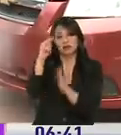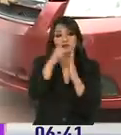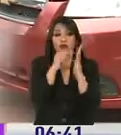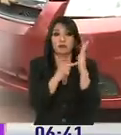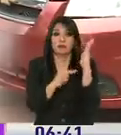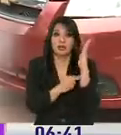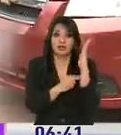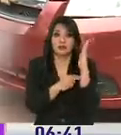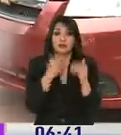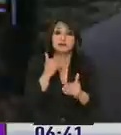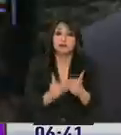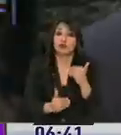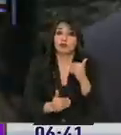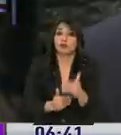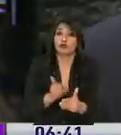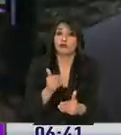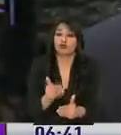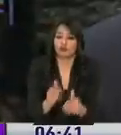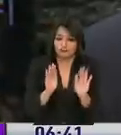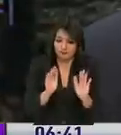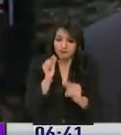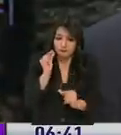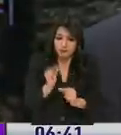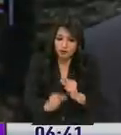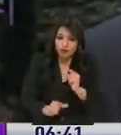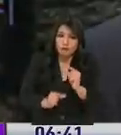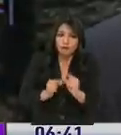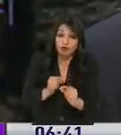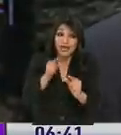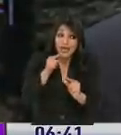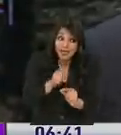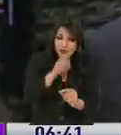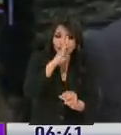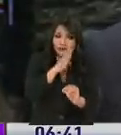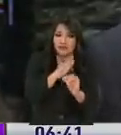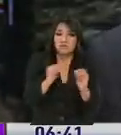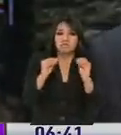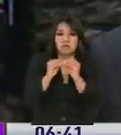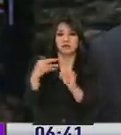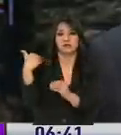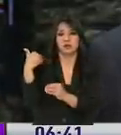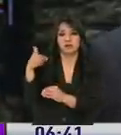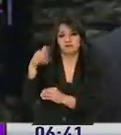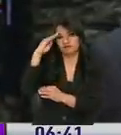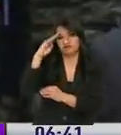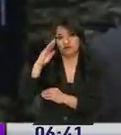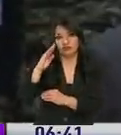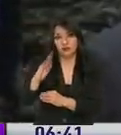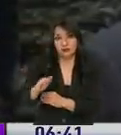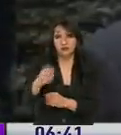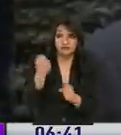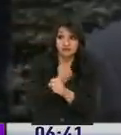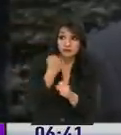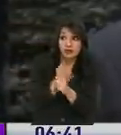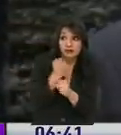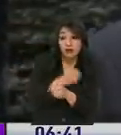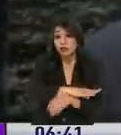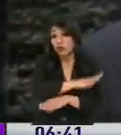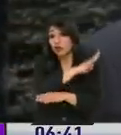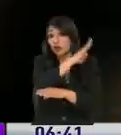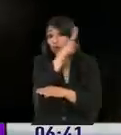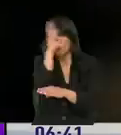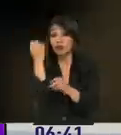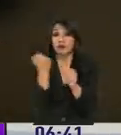la proporcionalidad. Y de eso se trata, darle mayor garantía al funcionario policial que está durante las 24 horas en su